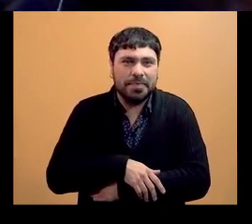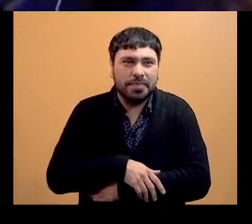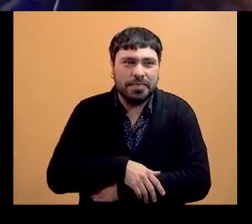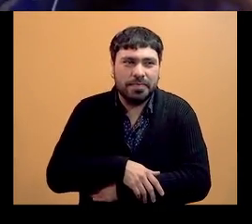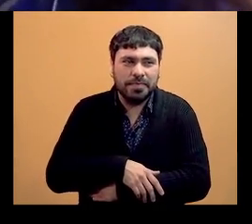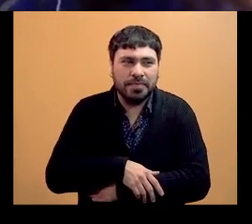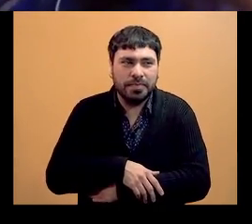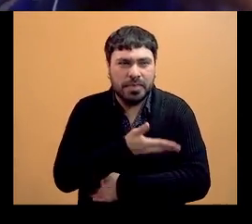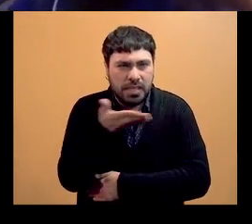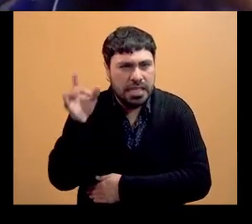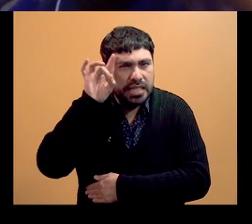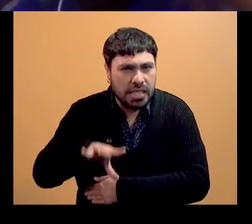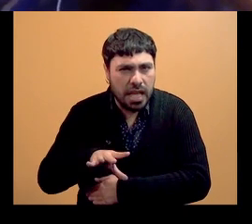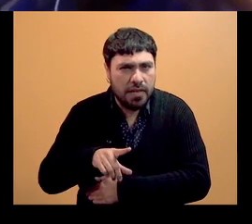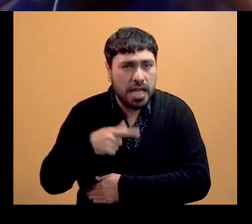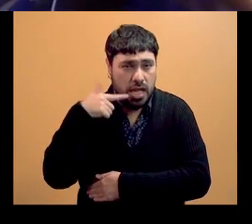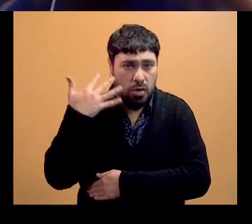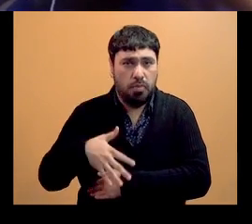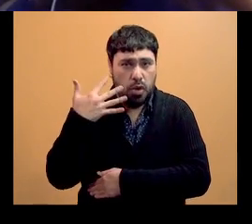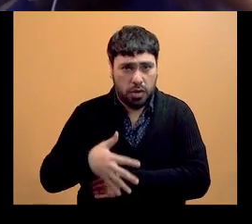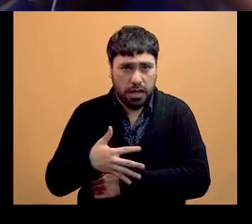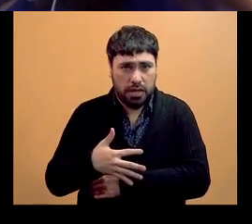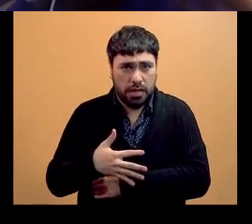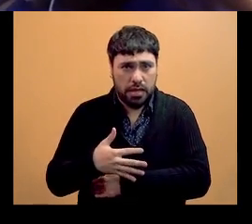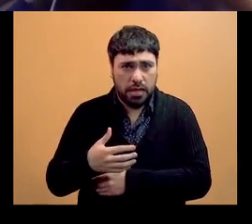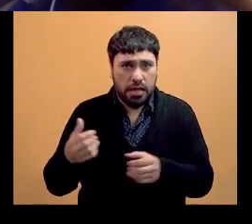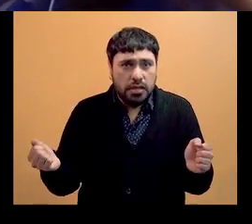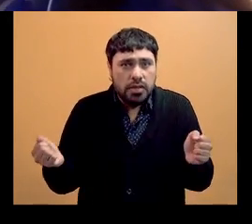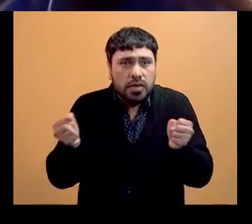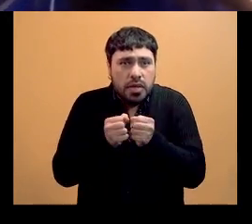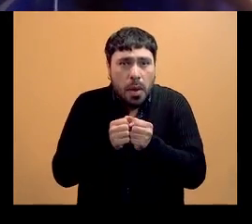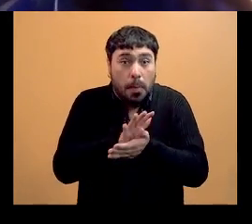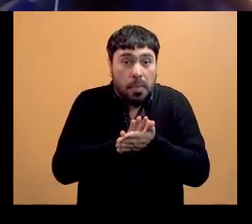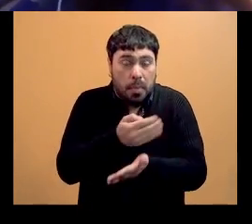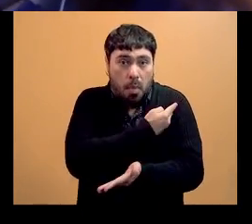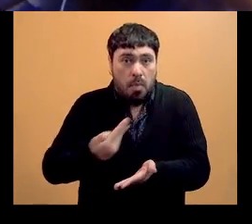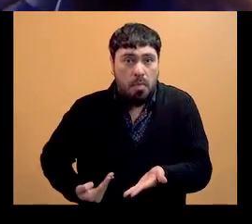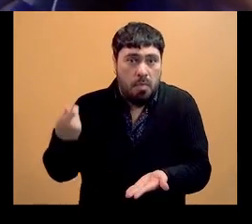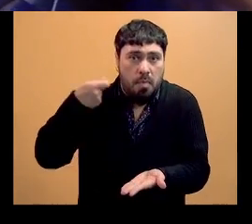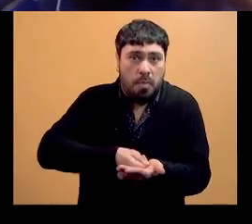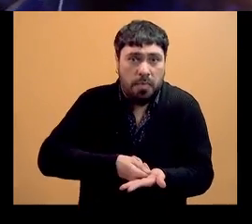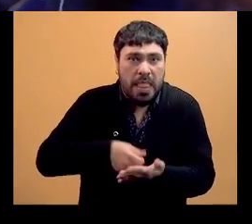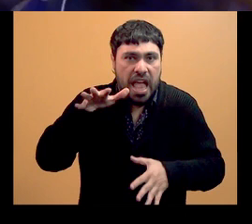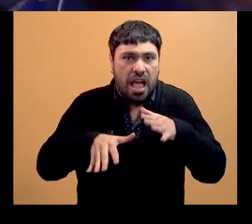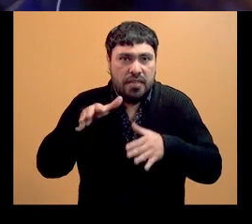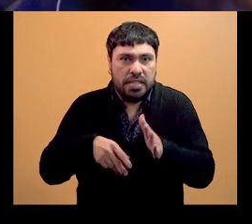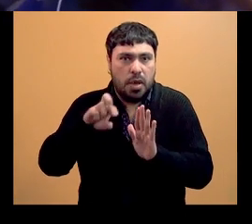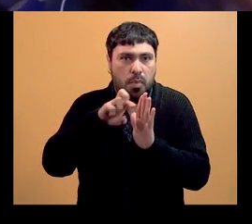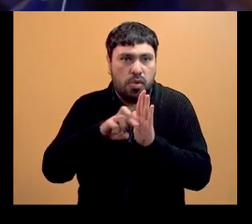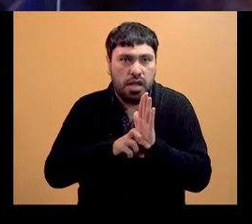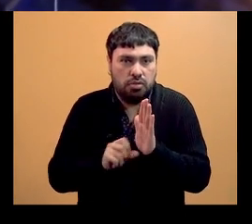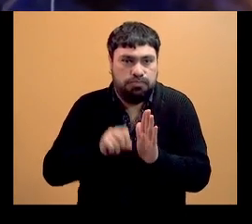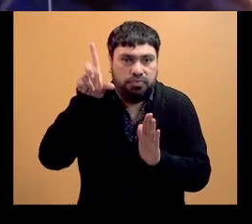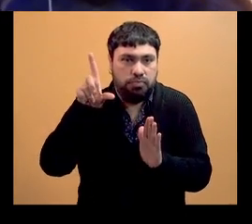¿Son conscientes de la importancia de la colaboración pública-privada, ya que las agencias gubernamentales no tienen los recursos suficientes para desarrollar